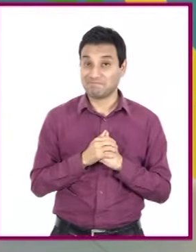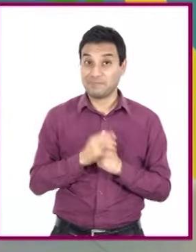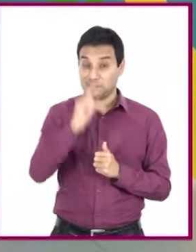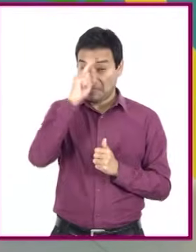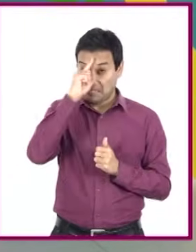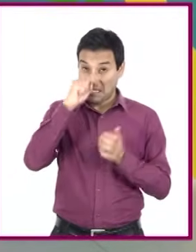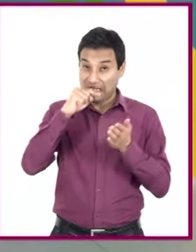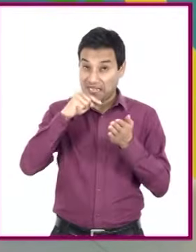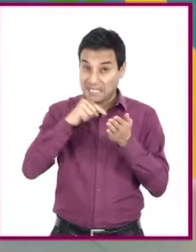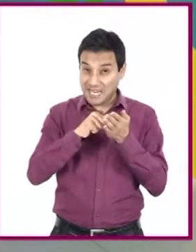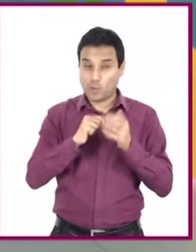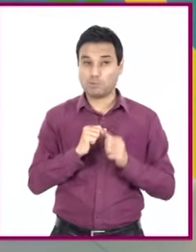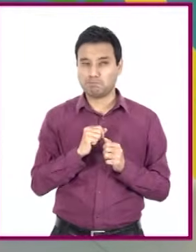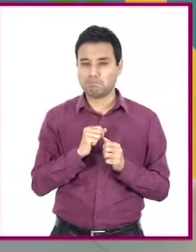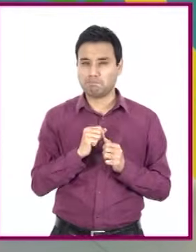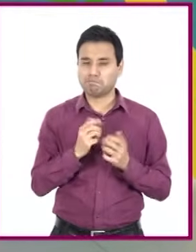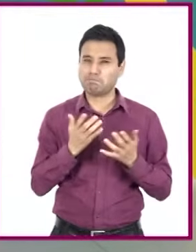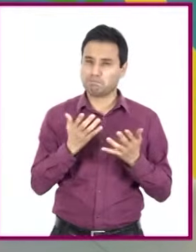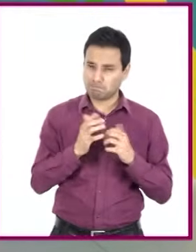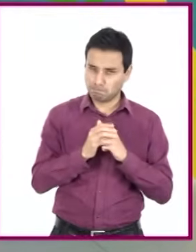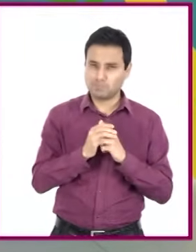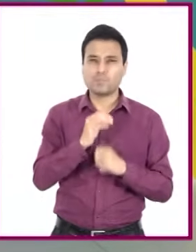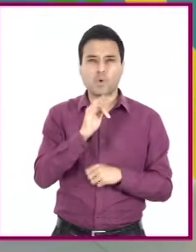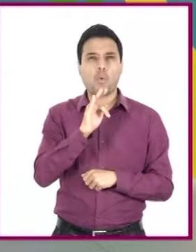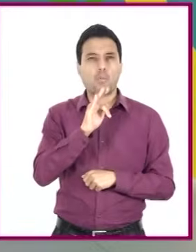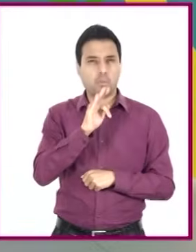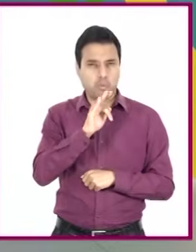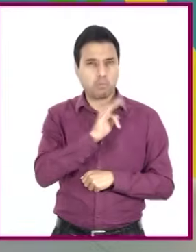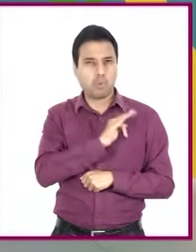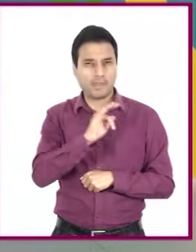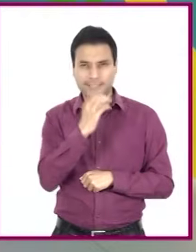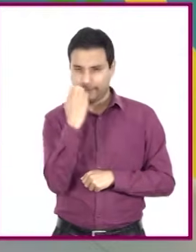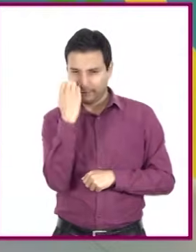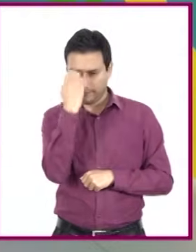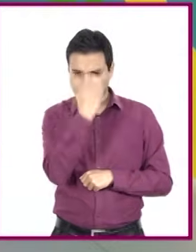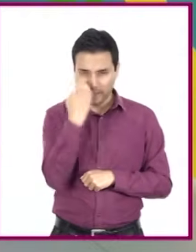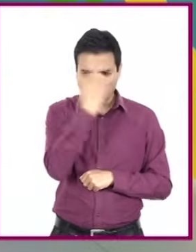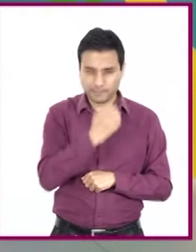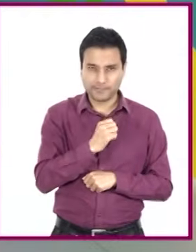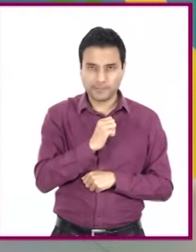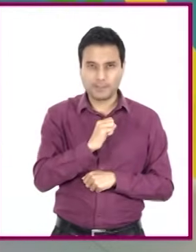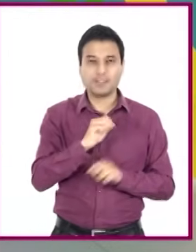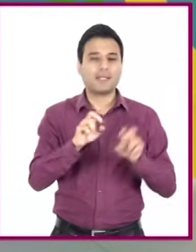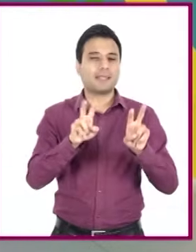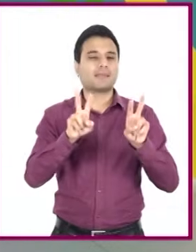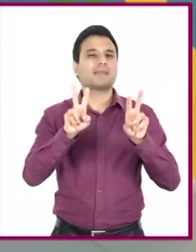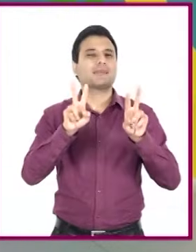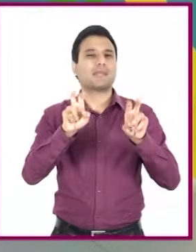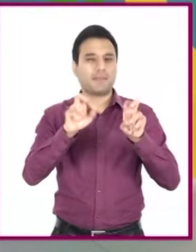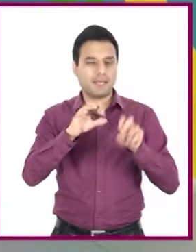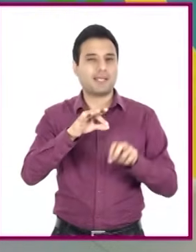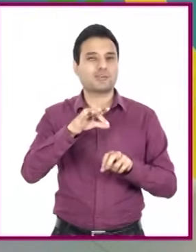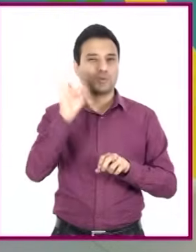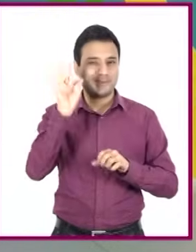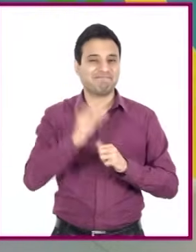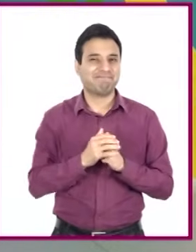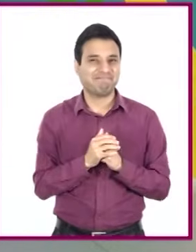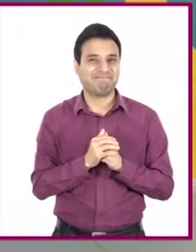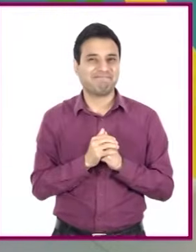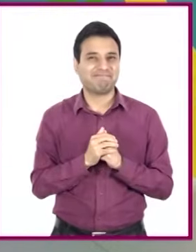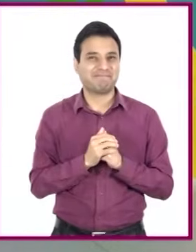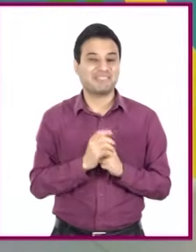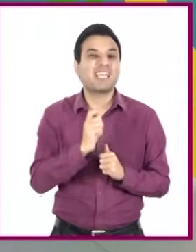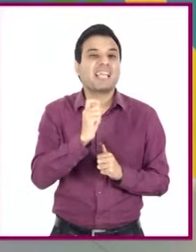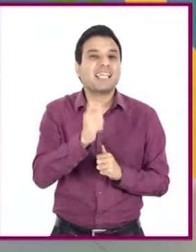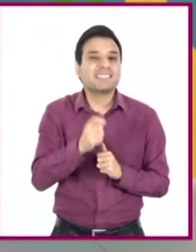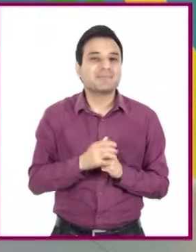creo que después de haberlo analizado, podemos determinar cuál puede ser el tema que guiará nuestro proyecto: el